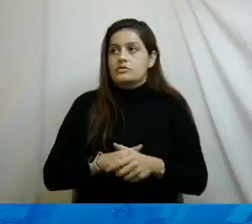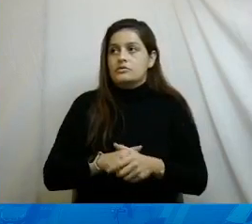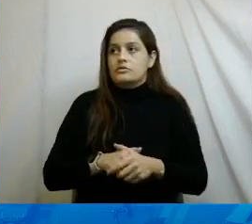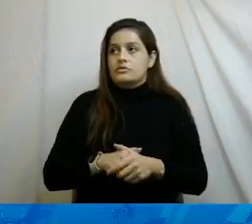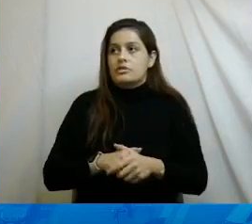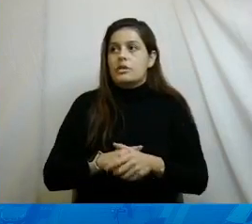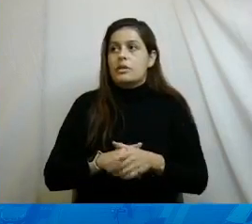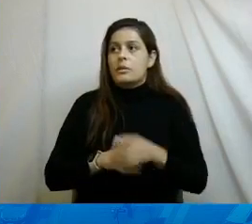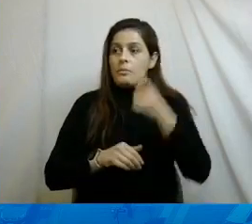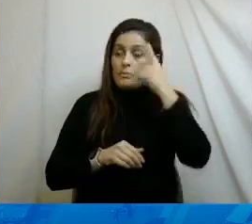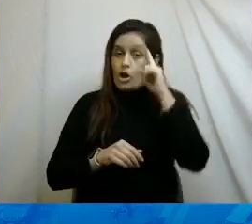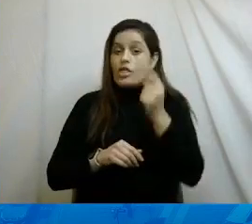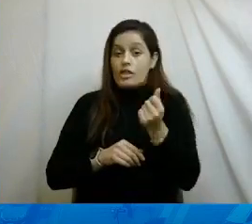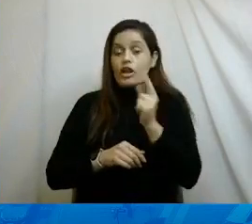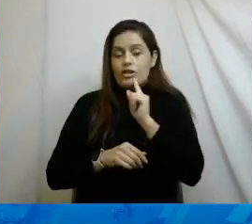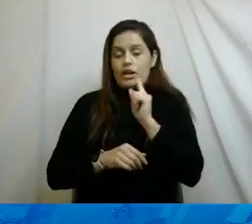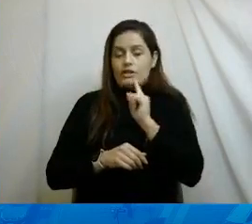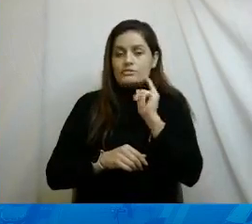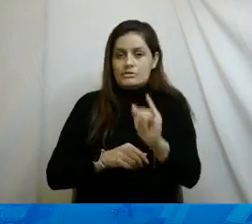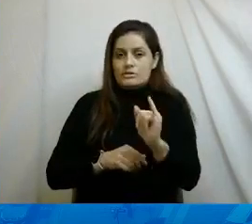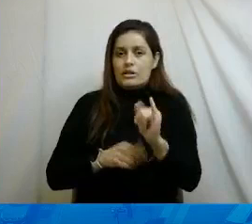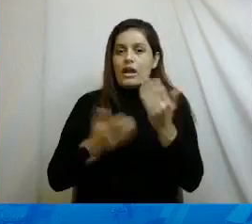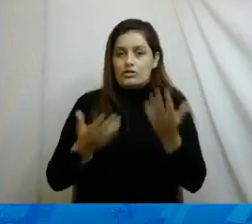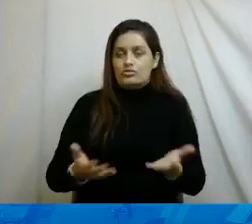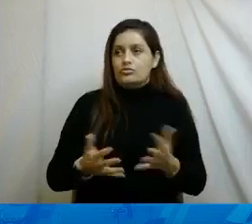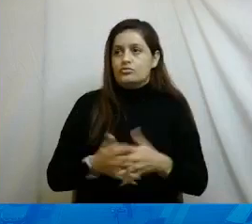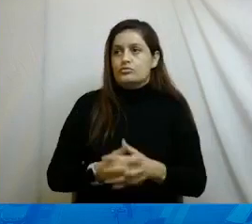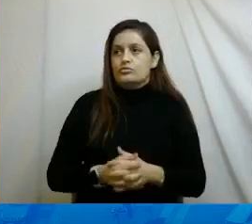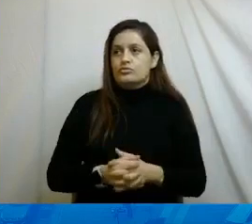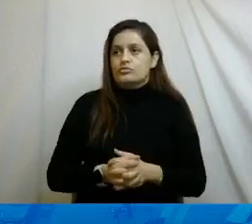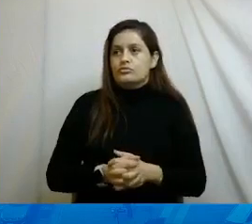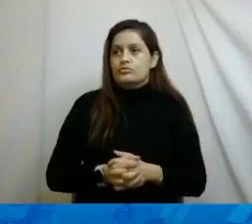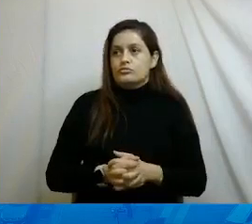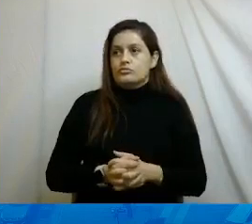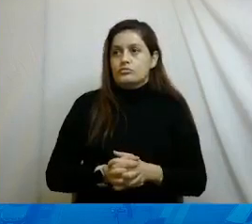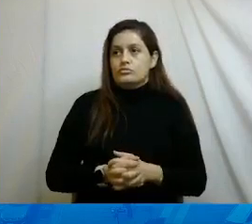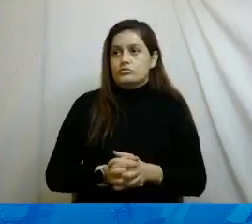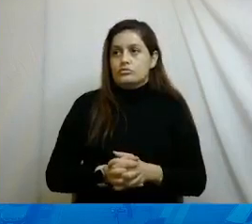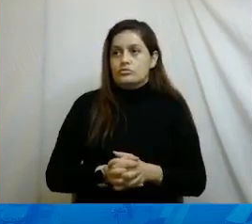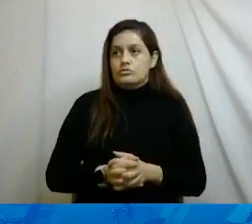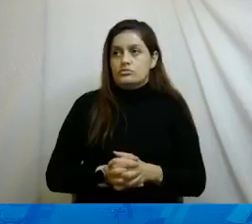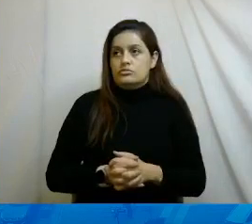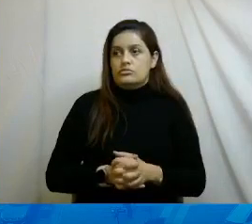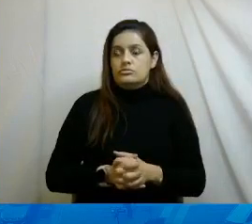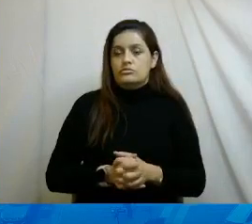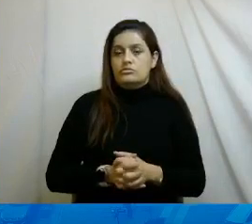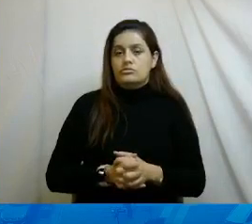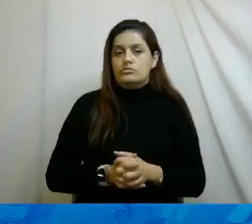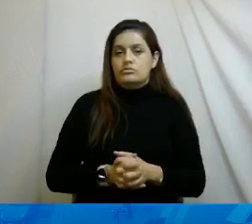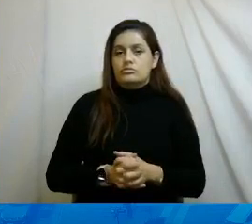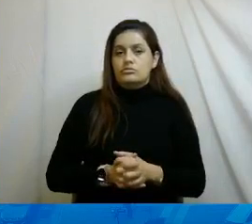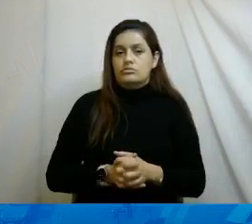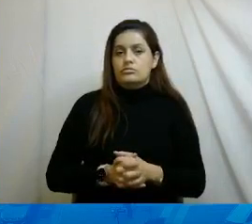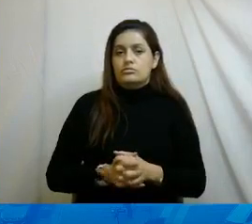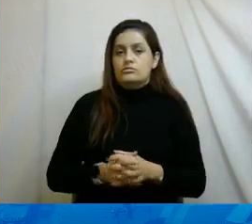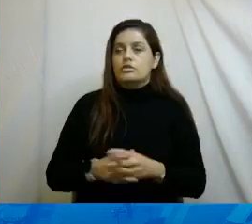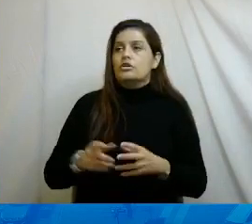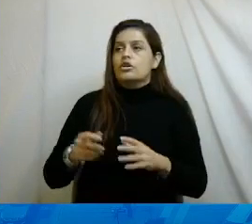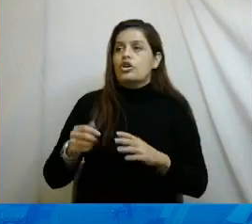los recursos están. Eso, alcaldesa. Gracias, director. Concejal.